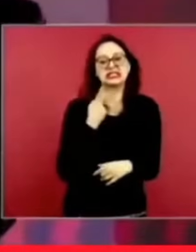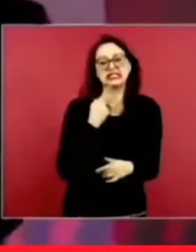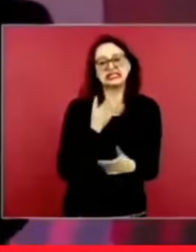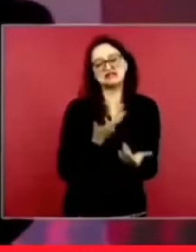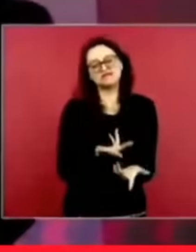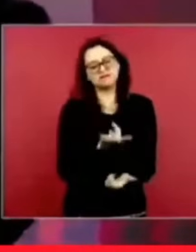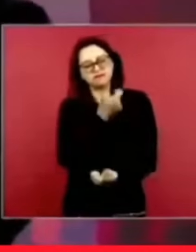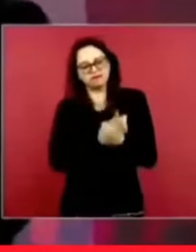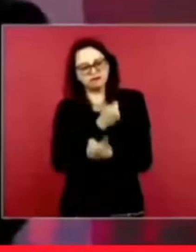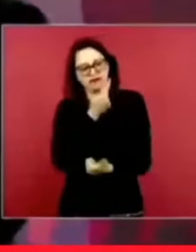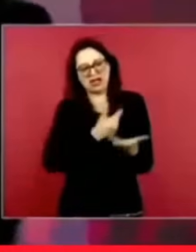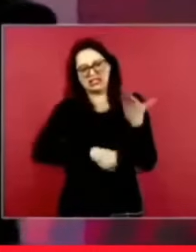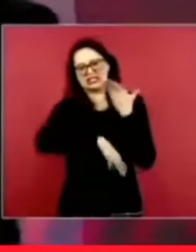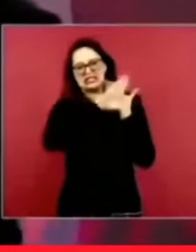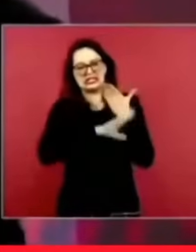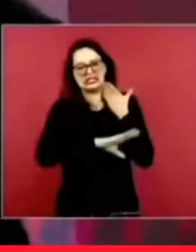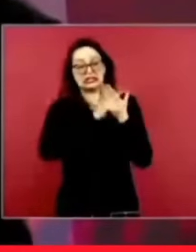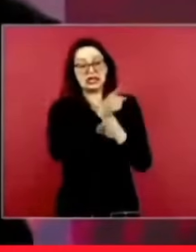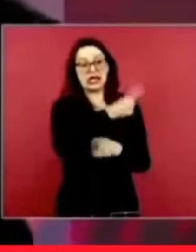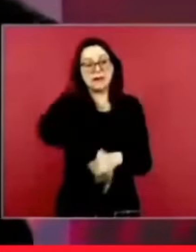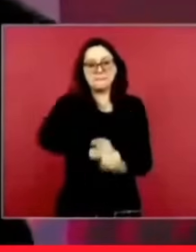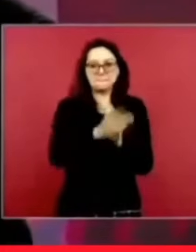quisieran que nos fuera mal.